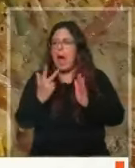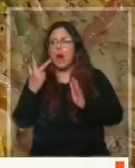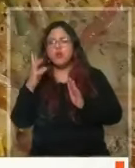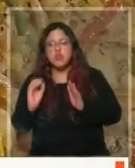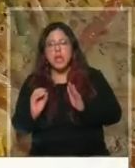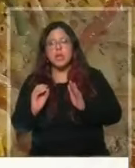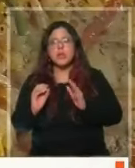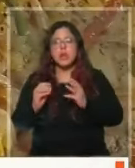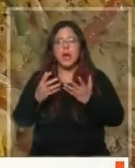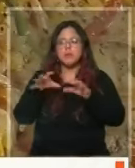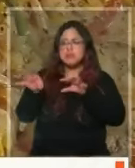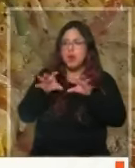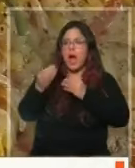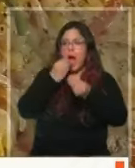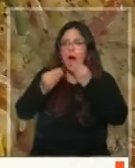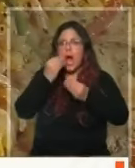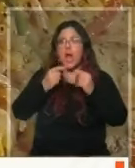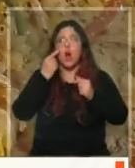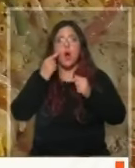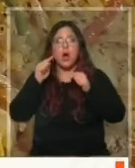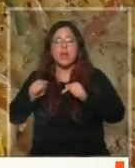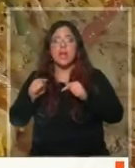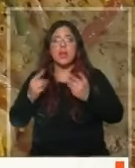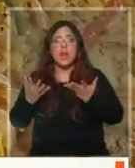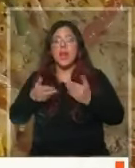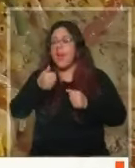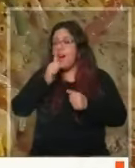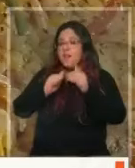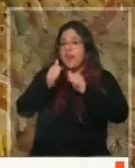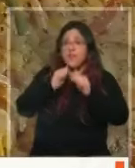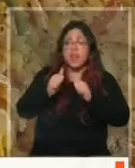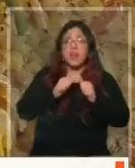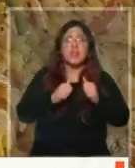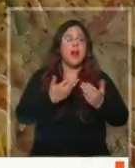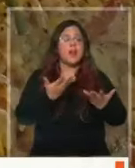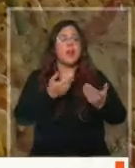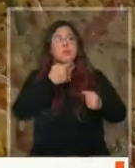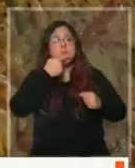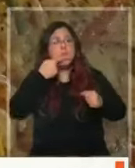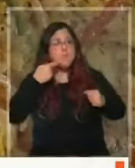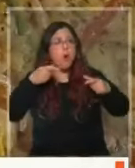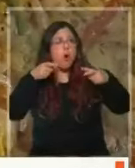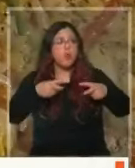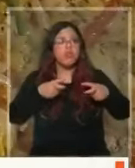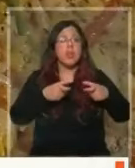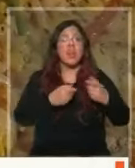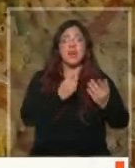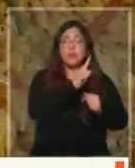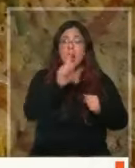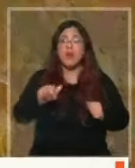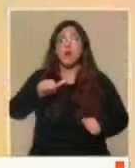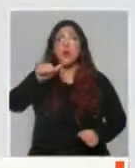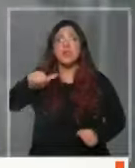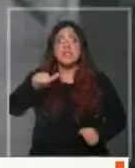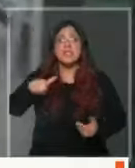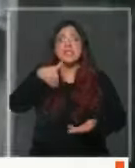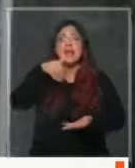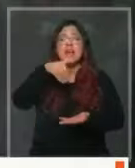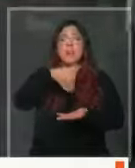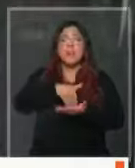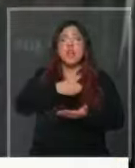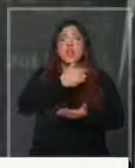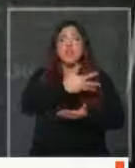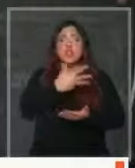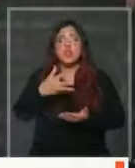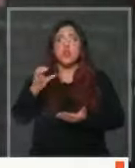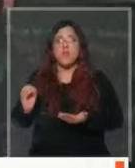bebida, opciones de platos junto al postre de la casa. Todo a 16.990 pesos por persona, sin excepciones. Hemos dejado las